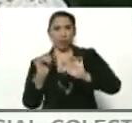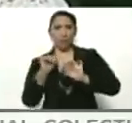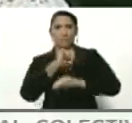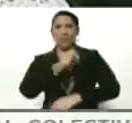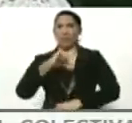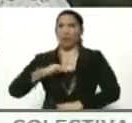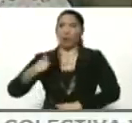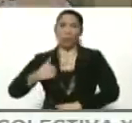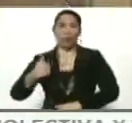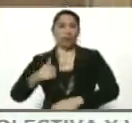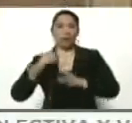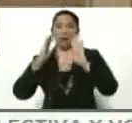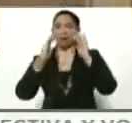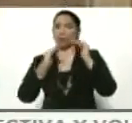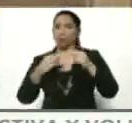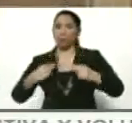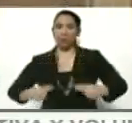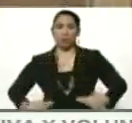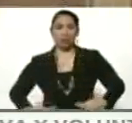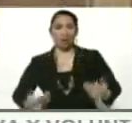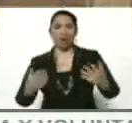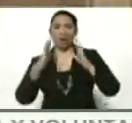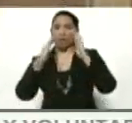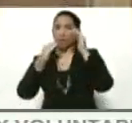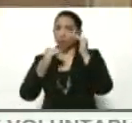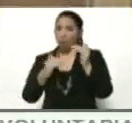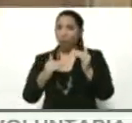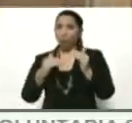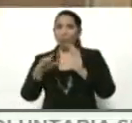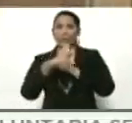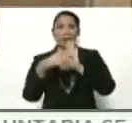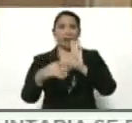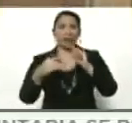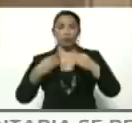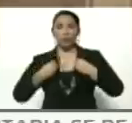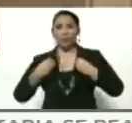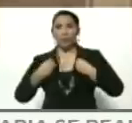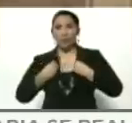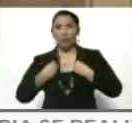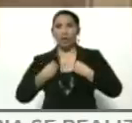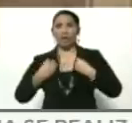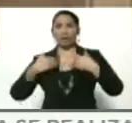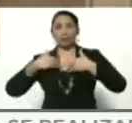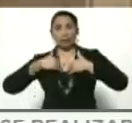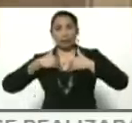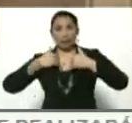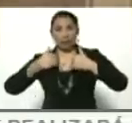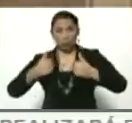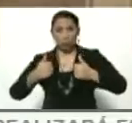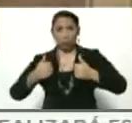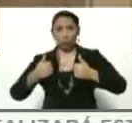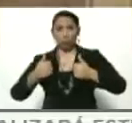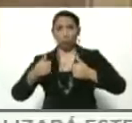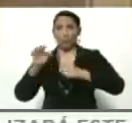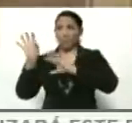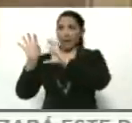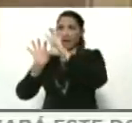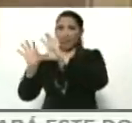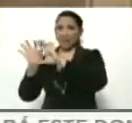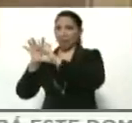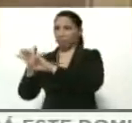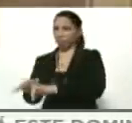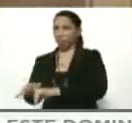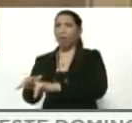humanitaria, humana, en atención a su derecho a la vida, a la salud, están regresando a